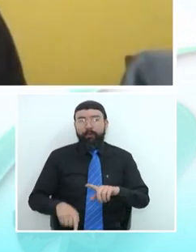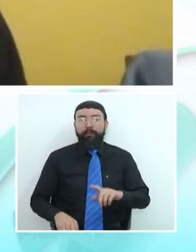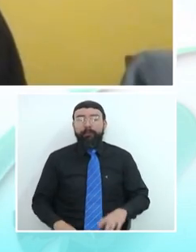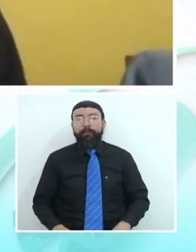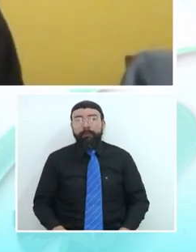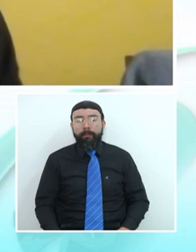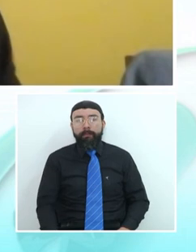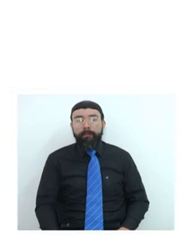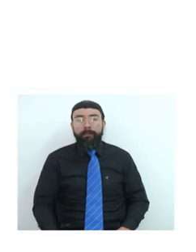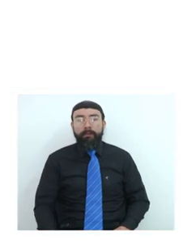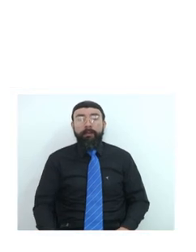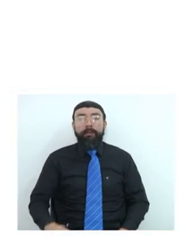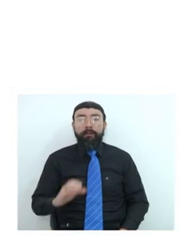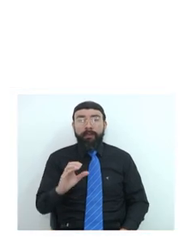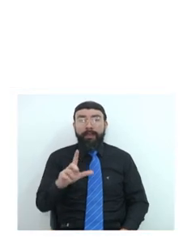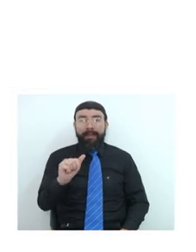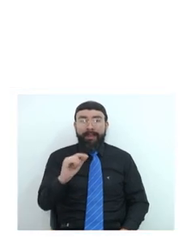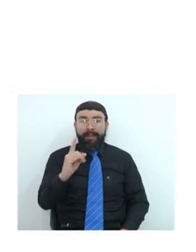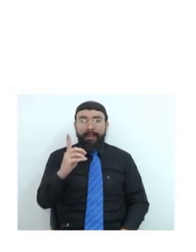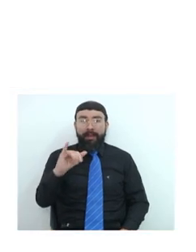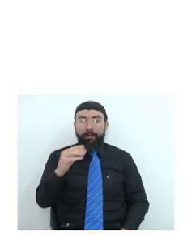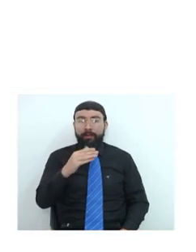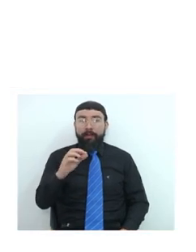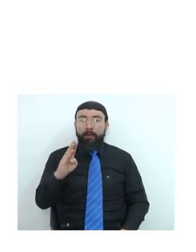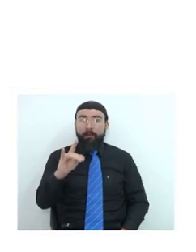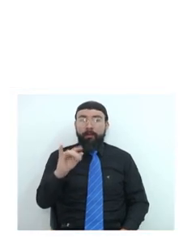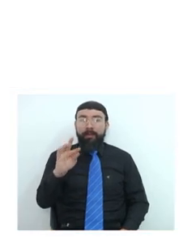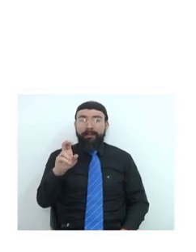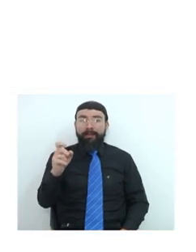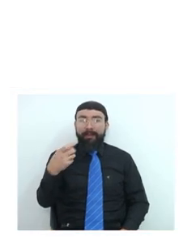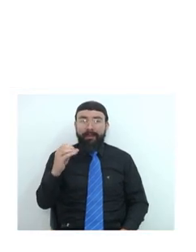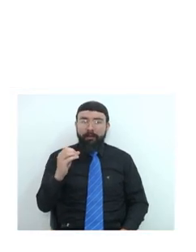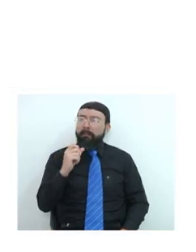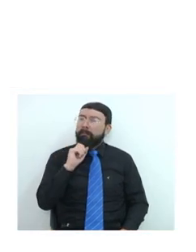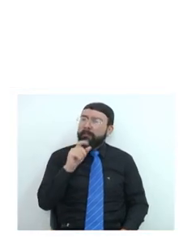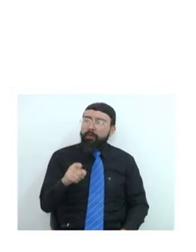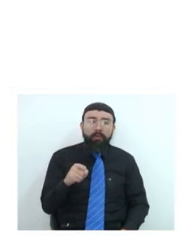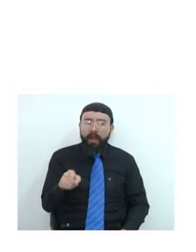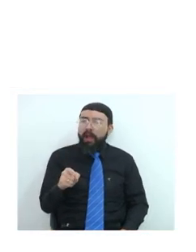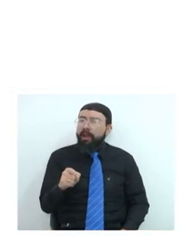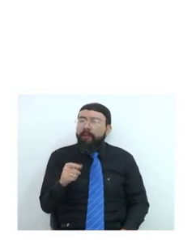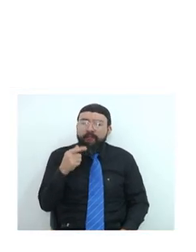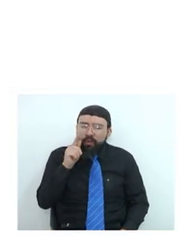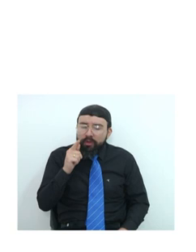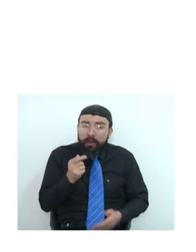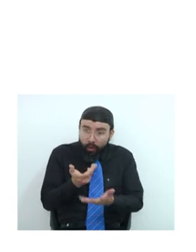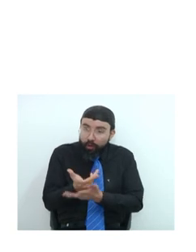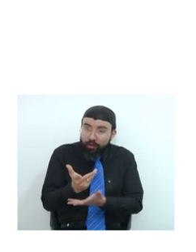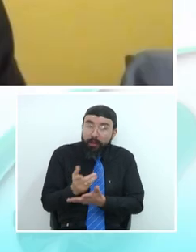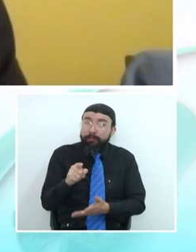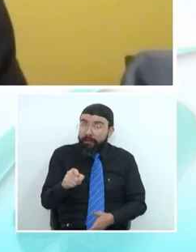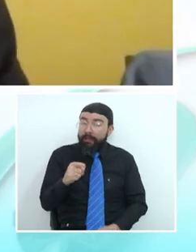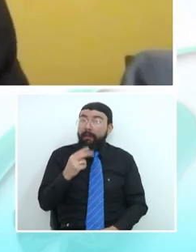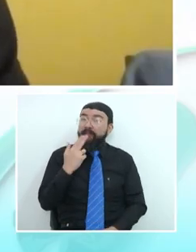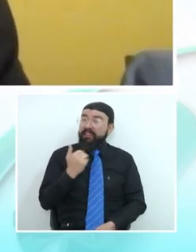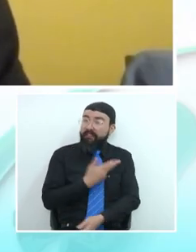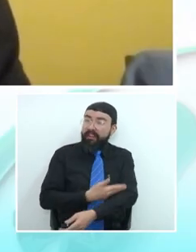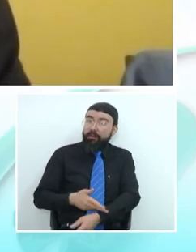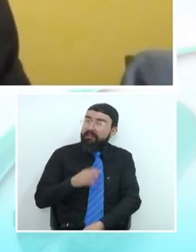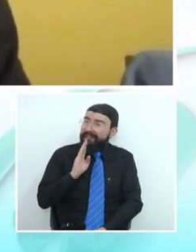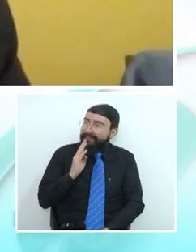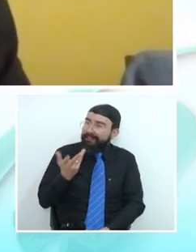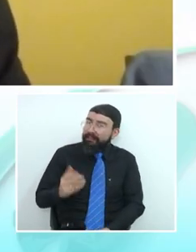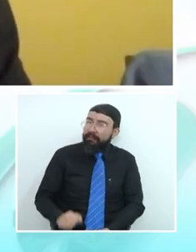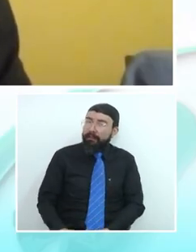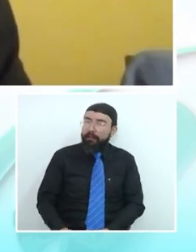Claudia Patricia Huitrago, ¿cuál fruta es recomendada para los diabéticos? Qué maravilla, porque me da oportunidad de